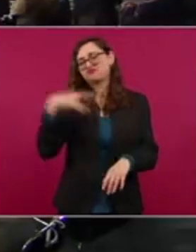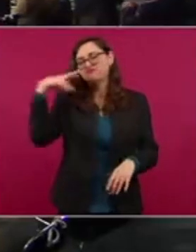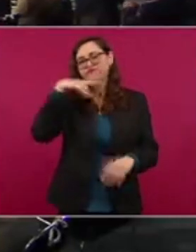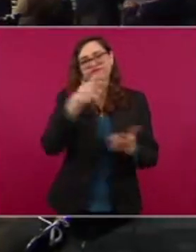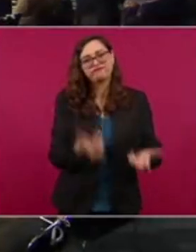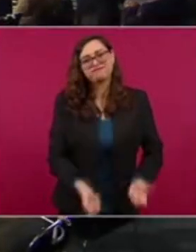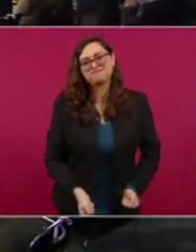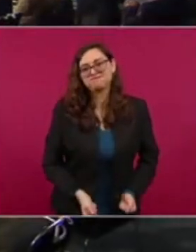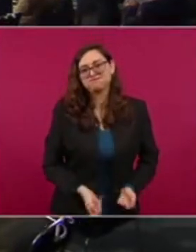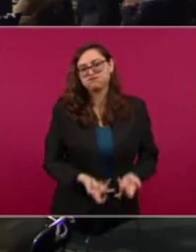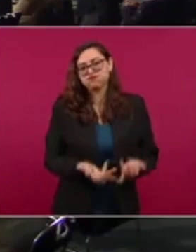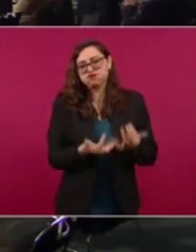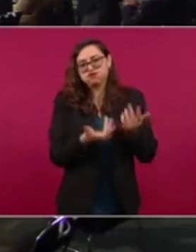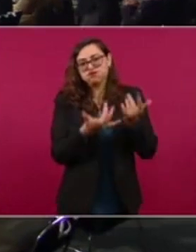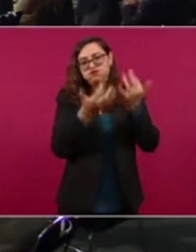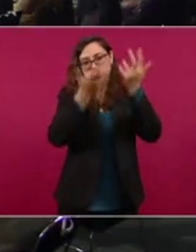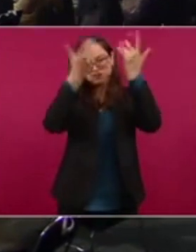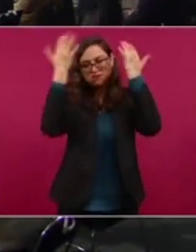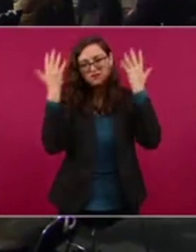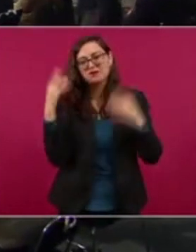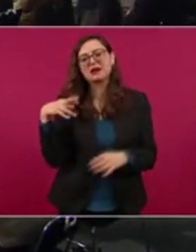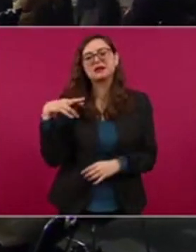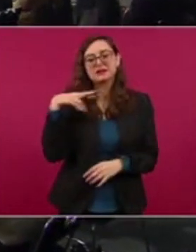o hace que